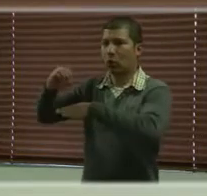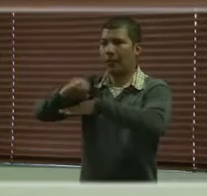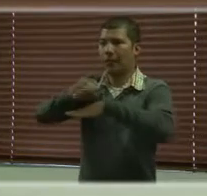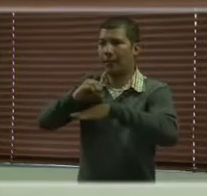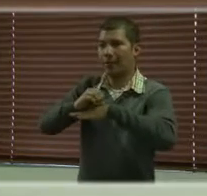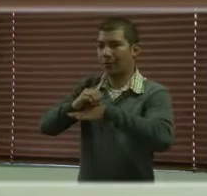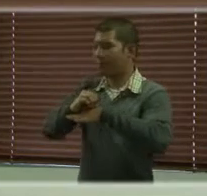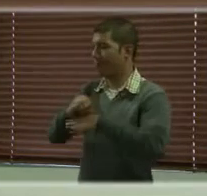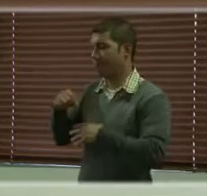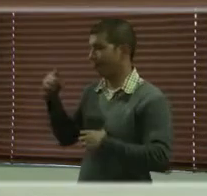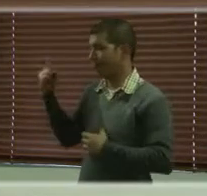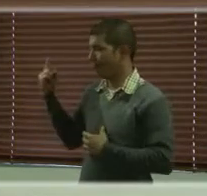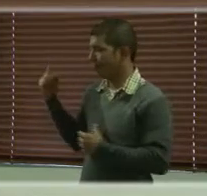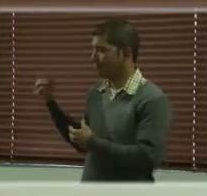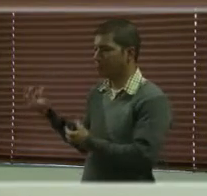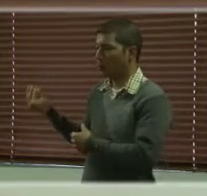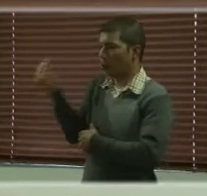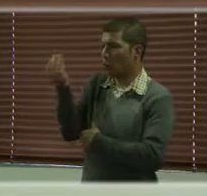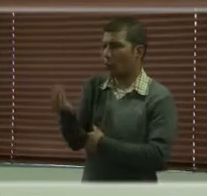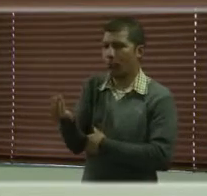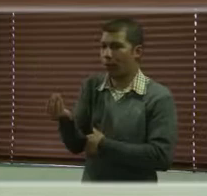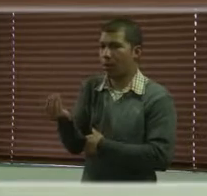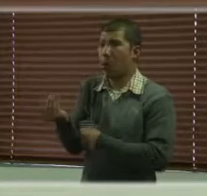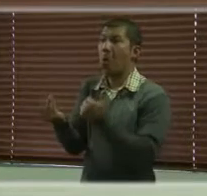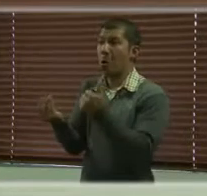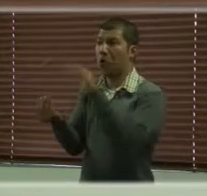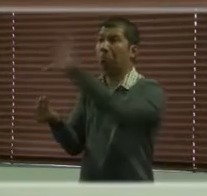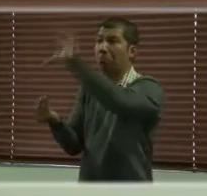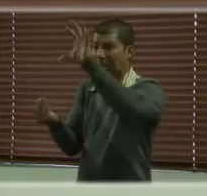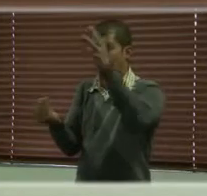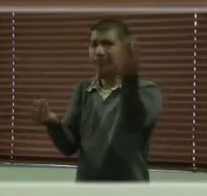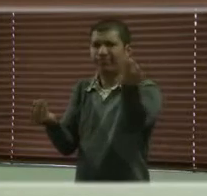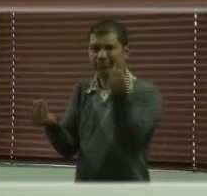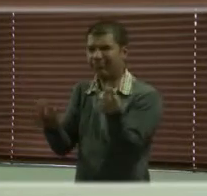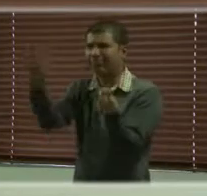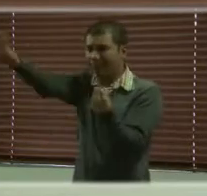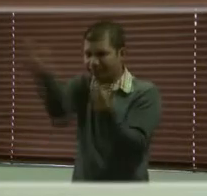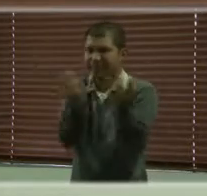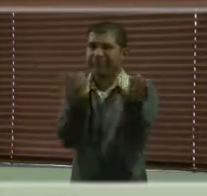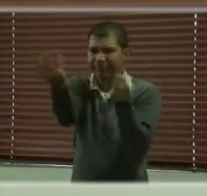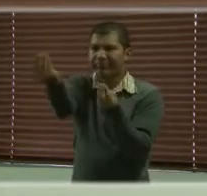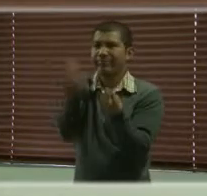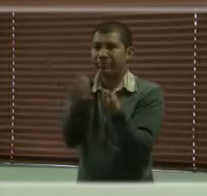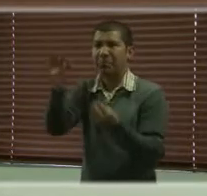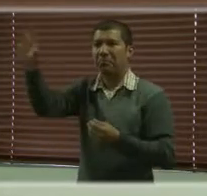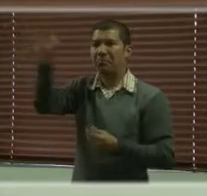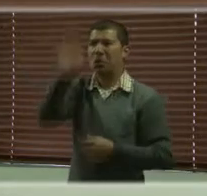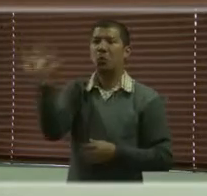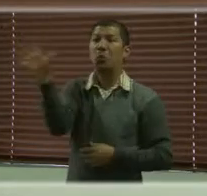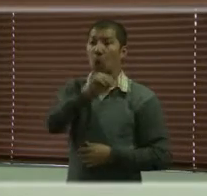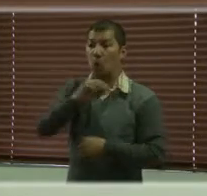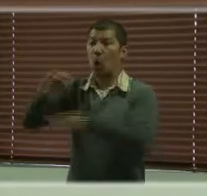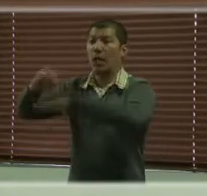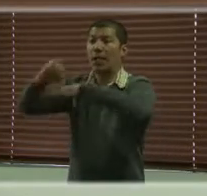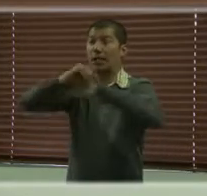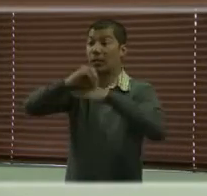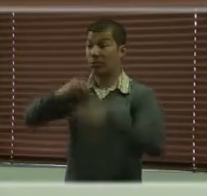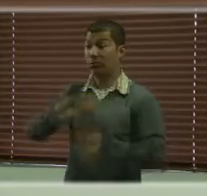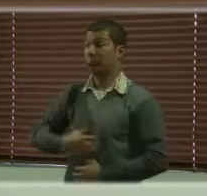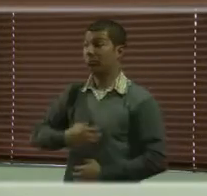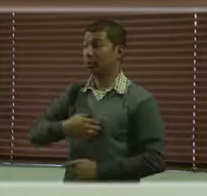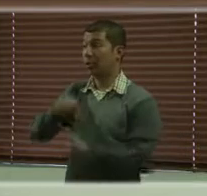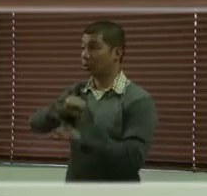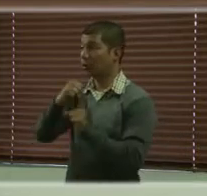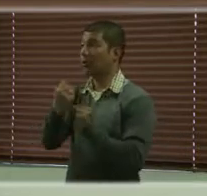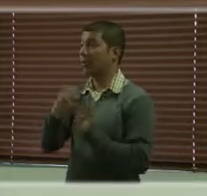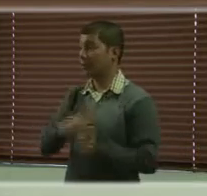con nosotros en el los otros 18 casos sí y en ese en esos casos por supuesto muchos